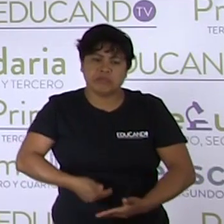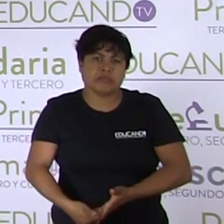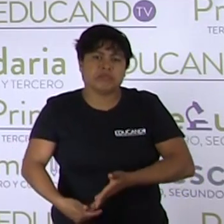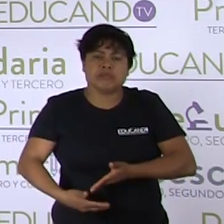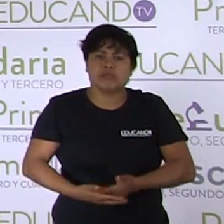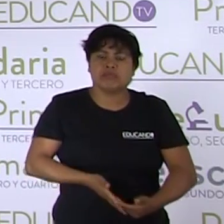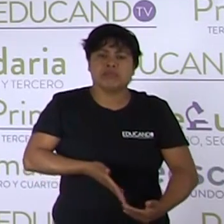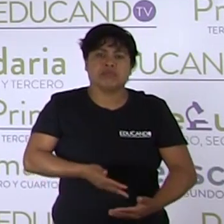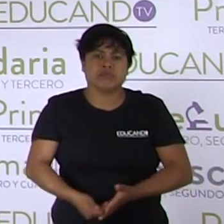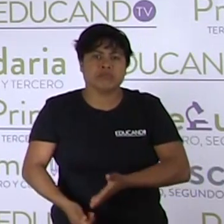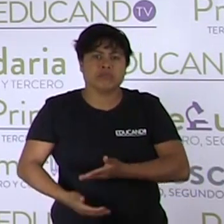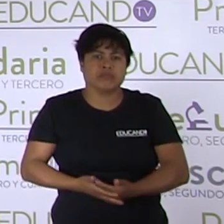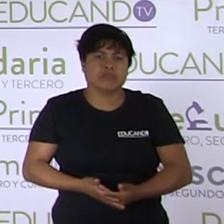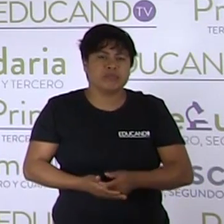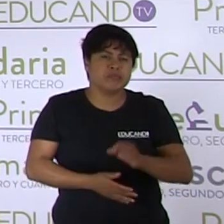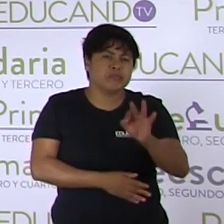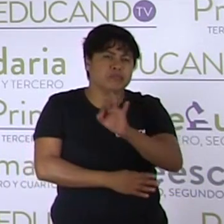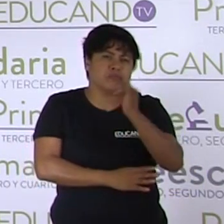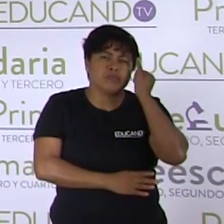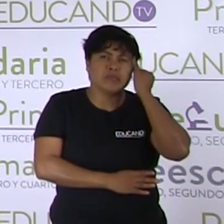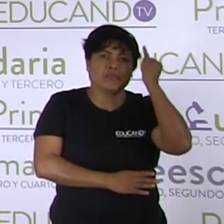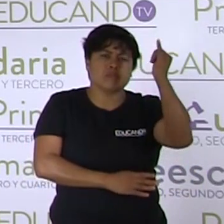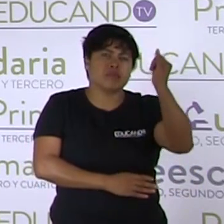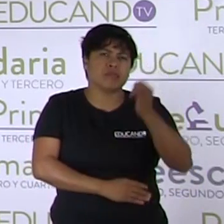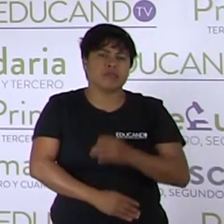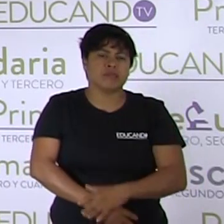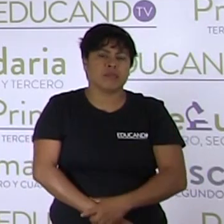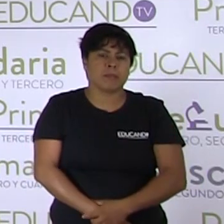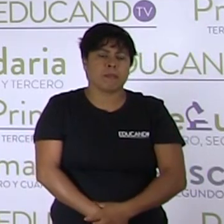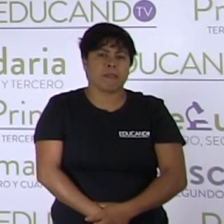de, imaginen ustedes,